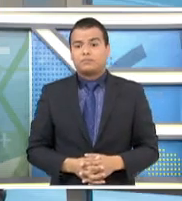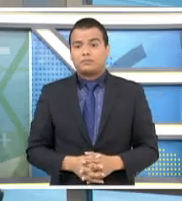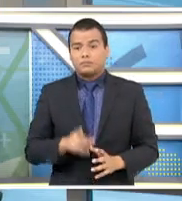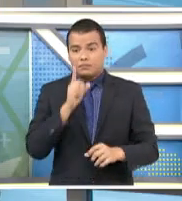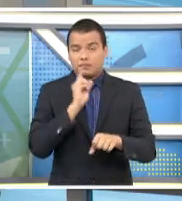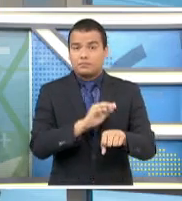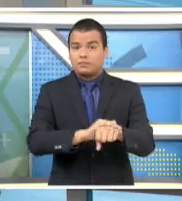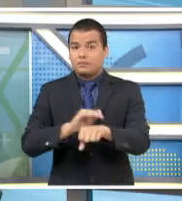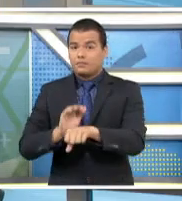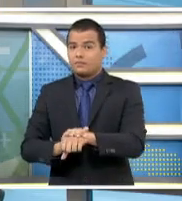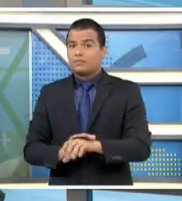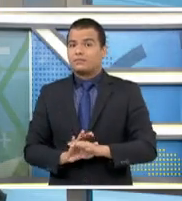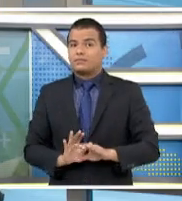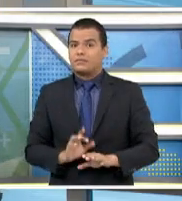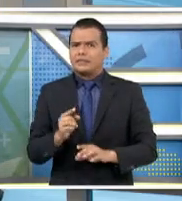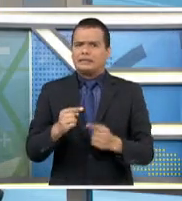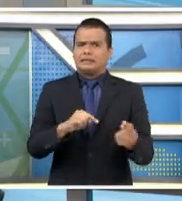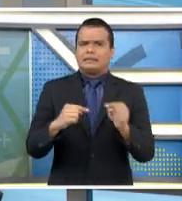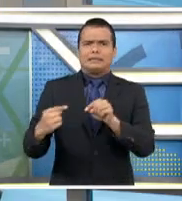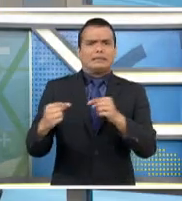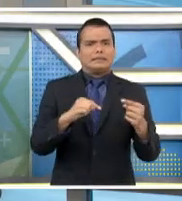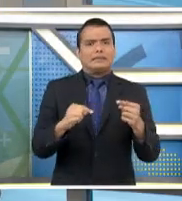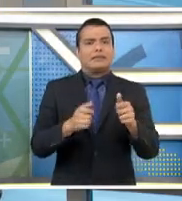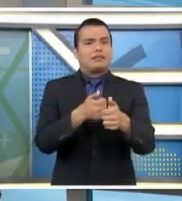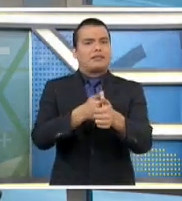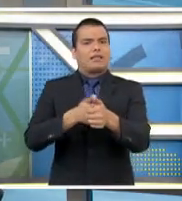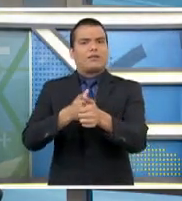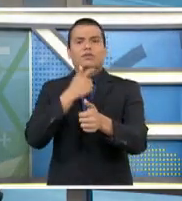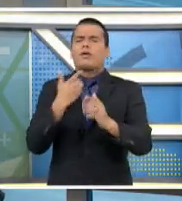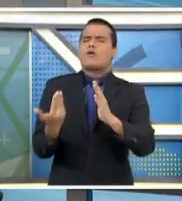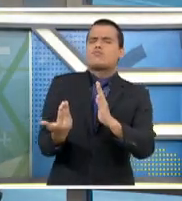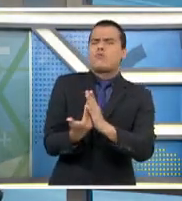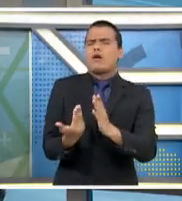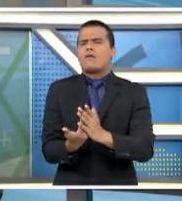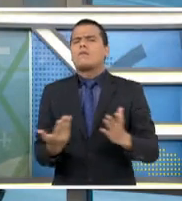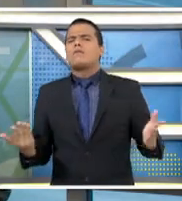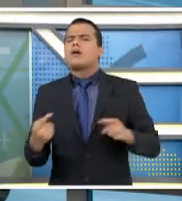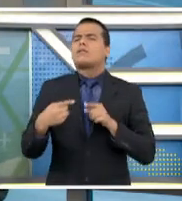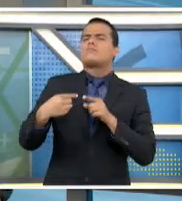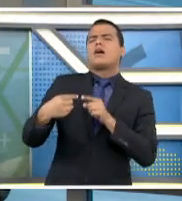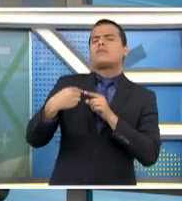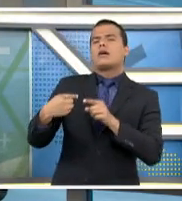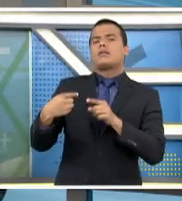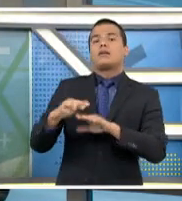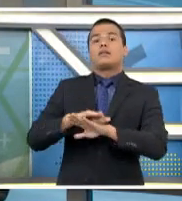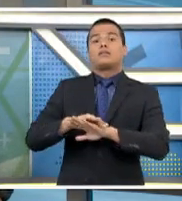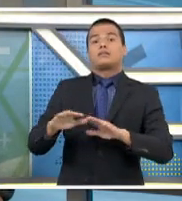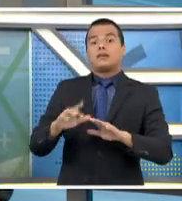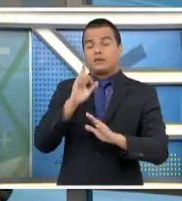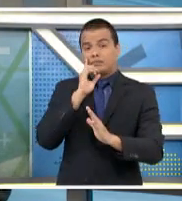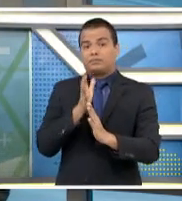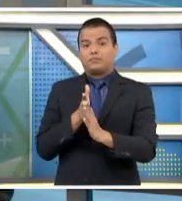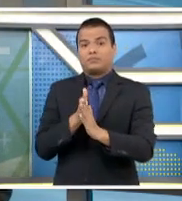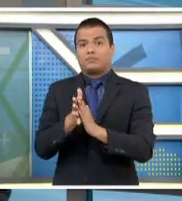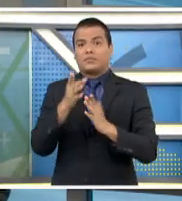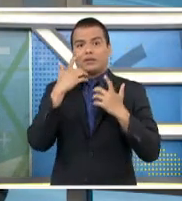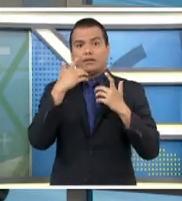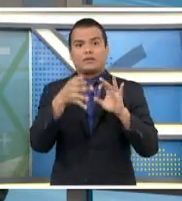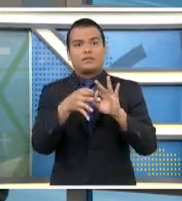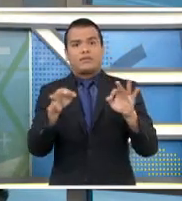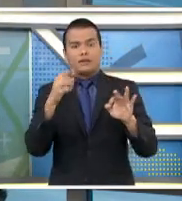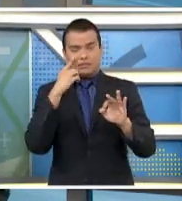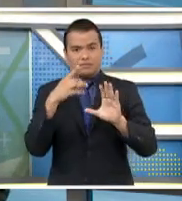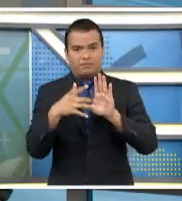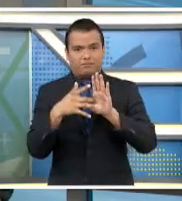Y mucha atención porque se trató de un debate picante, donde cada candidato buscó sus mejores armas argumentativas para enfrentar a